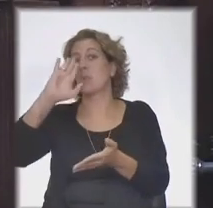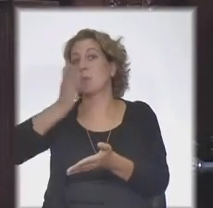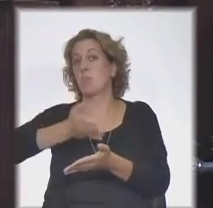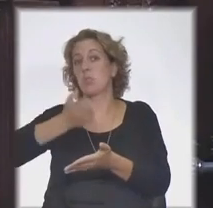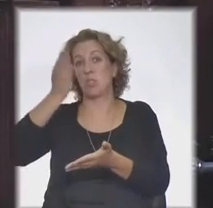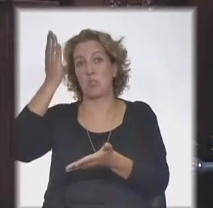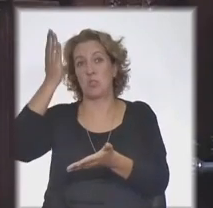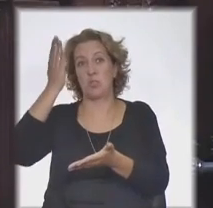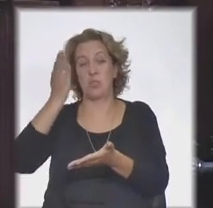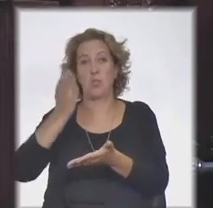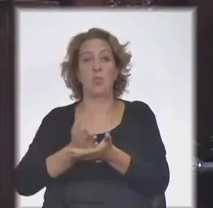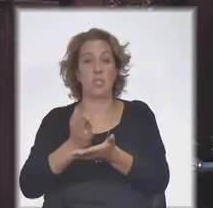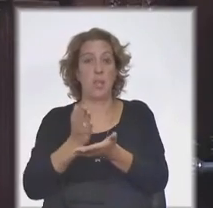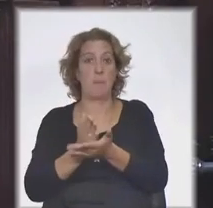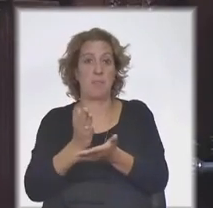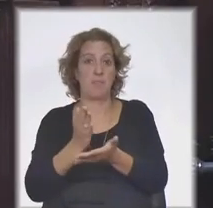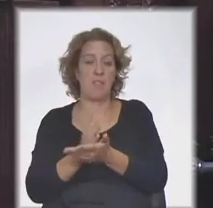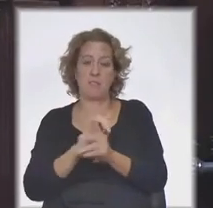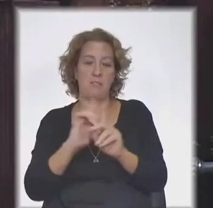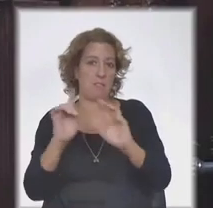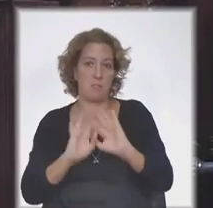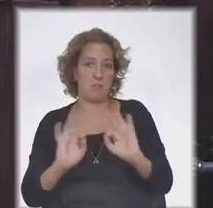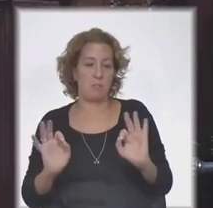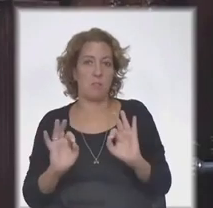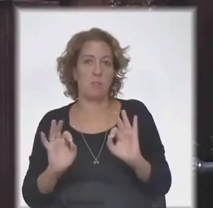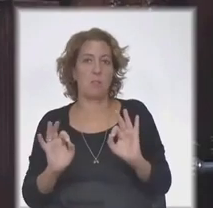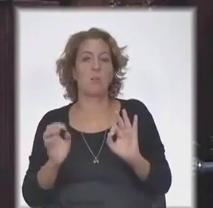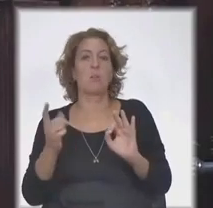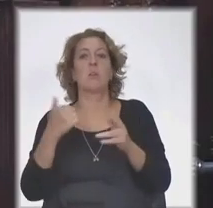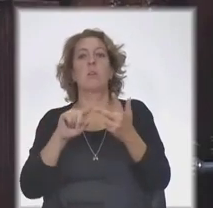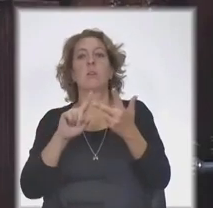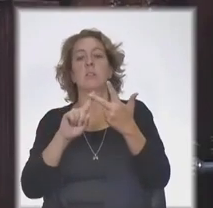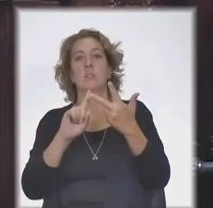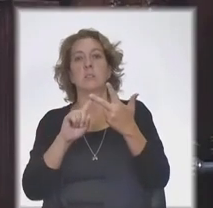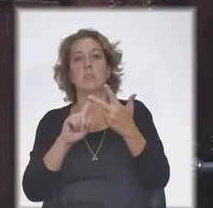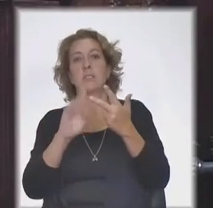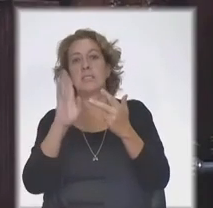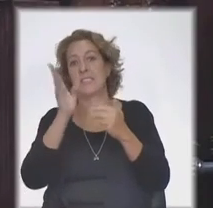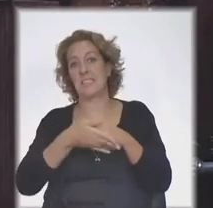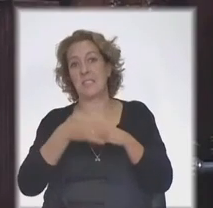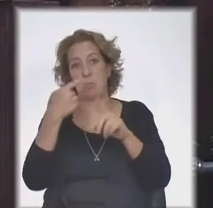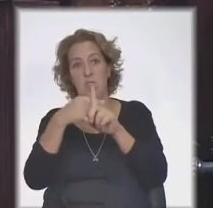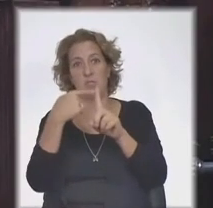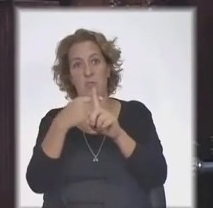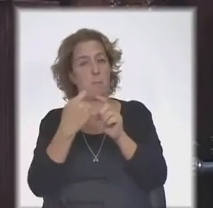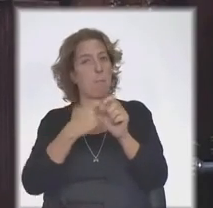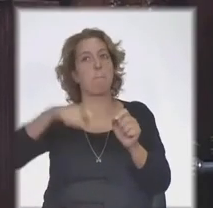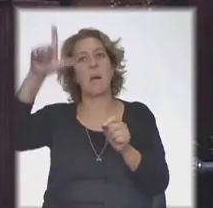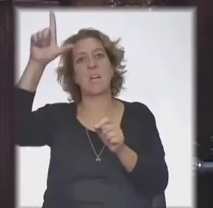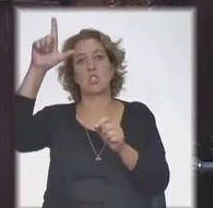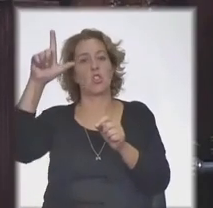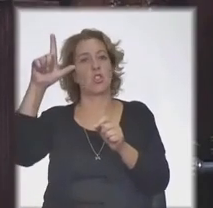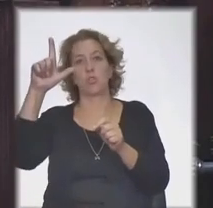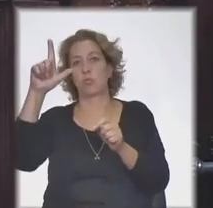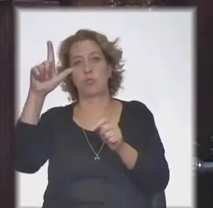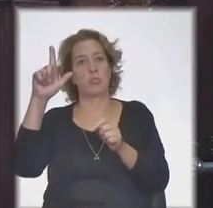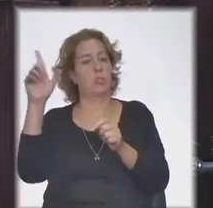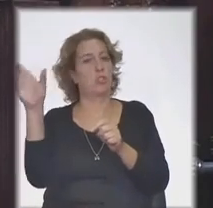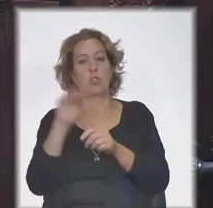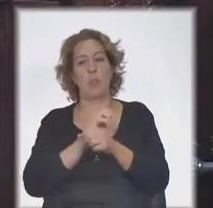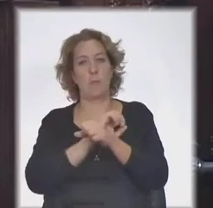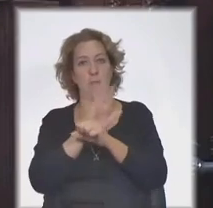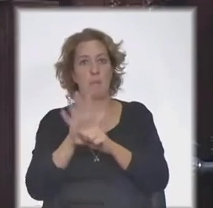sin nexo epidemiológico. En tercer lugar, con una tasa de positividad, el mayor registro de toda la pandemia,